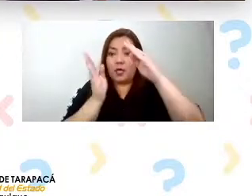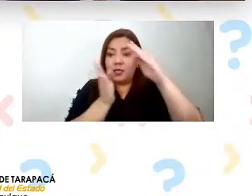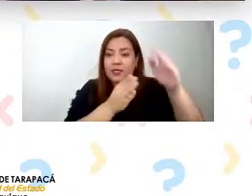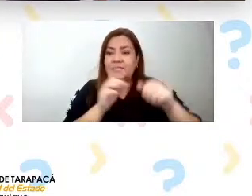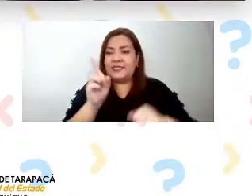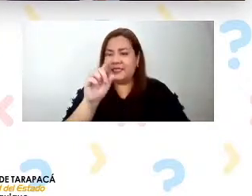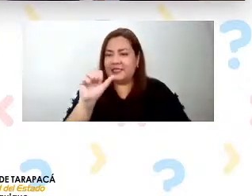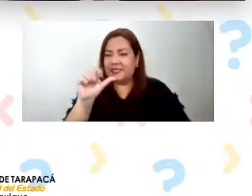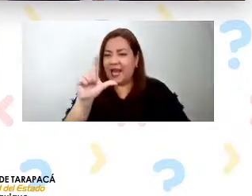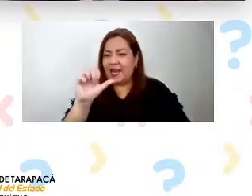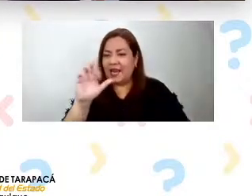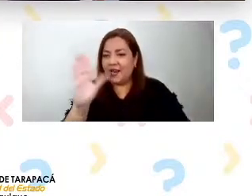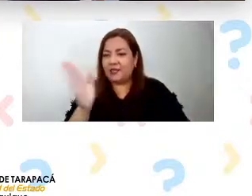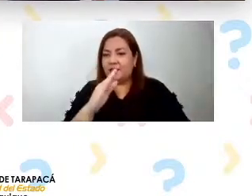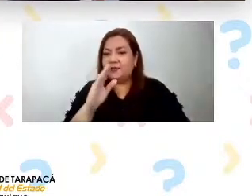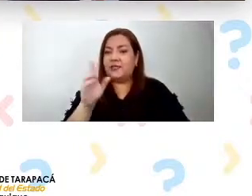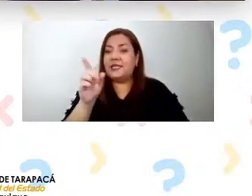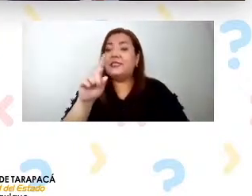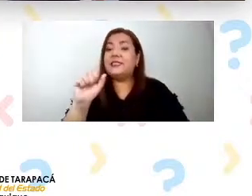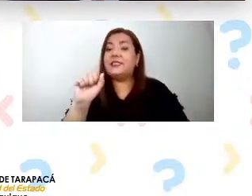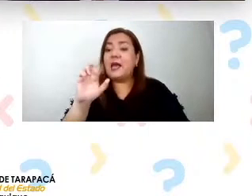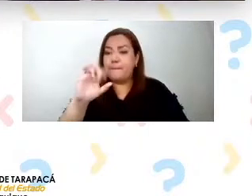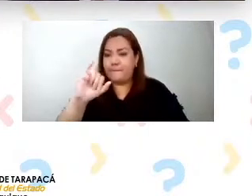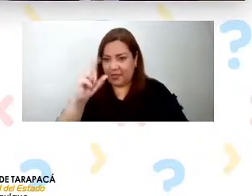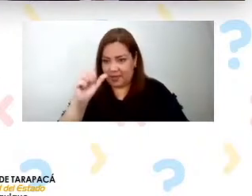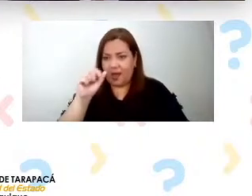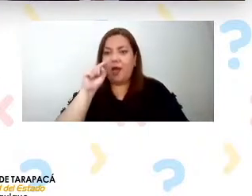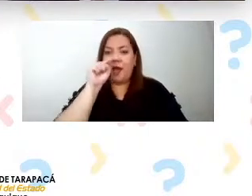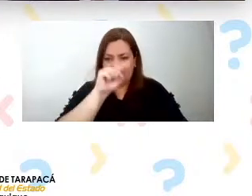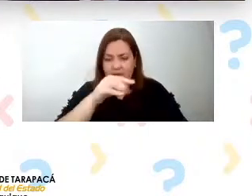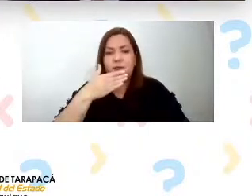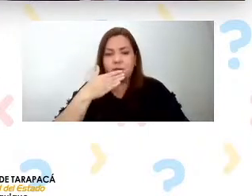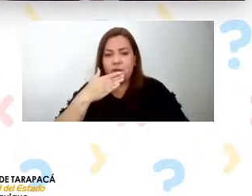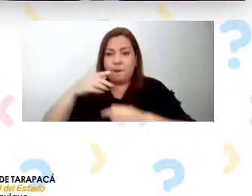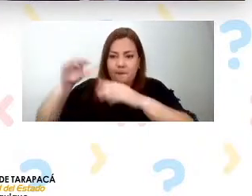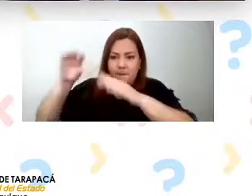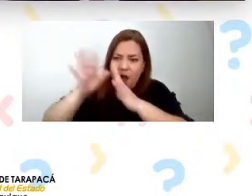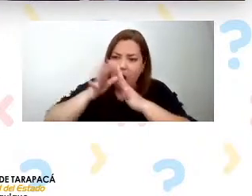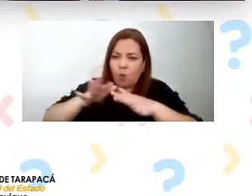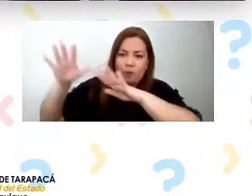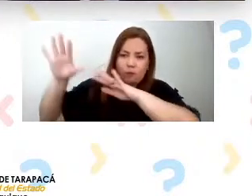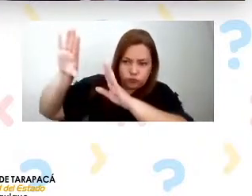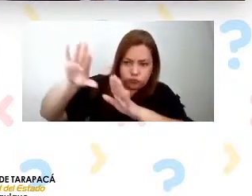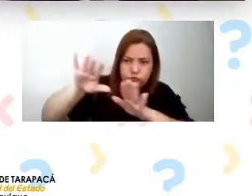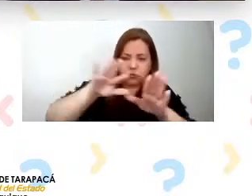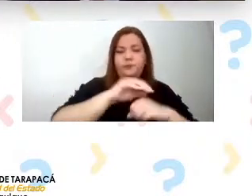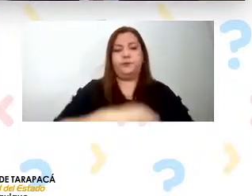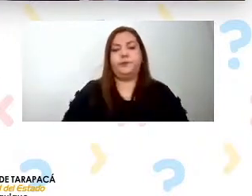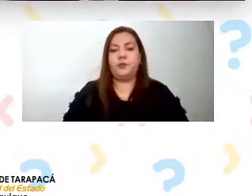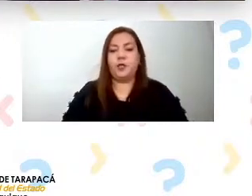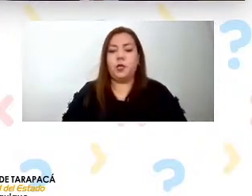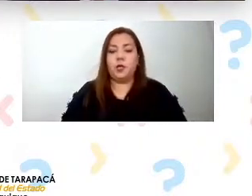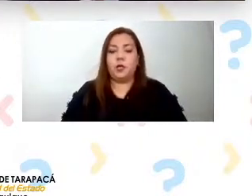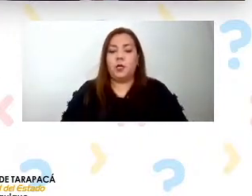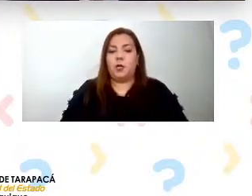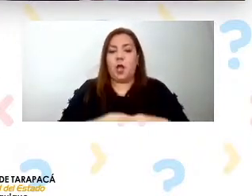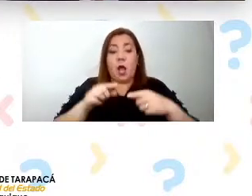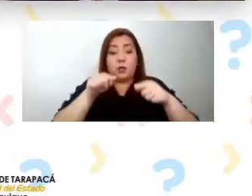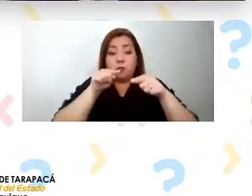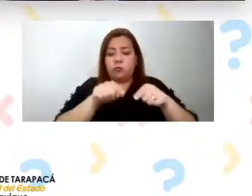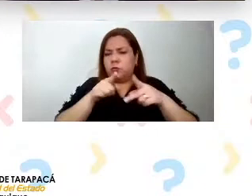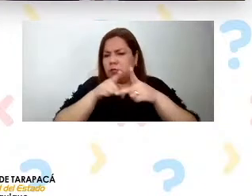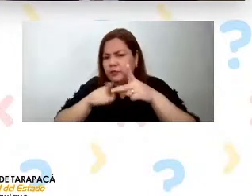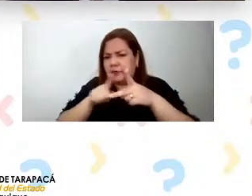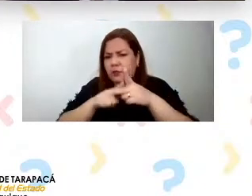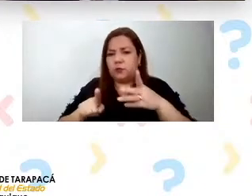Zapiga. Los caudales están registrados acá con diferentes fuentes para